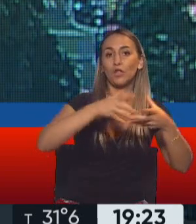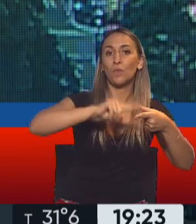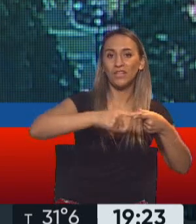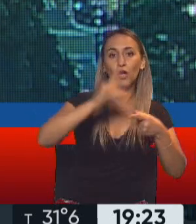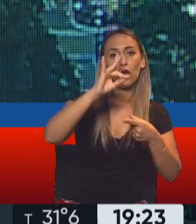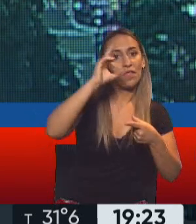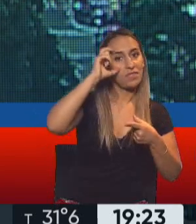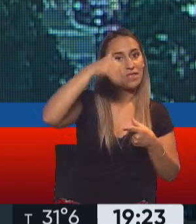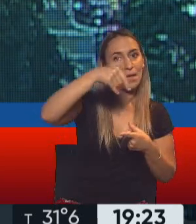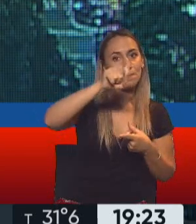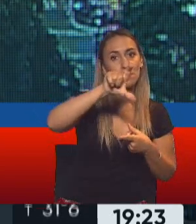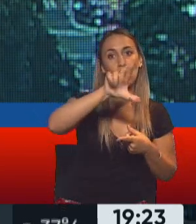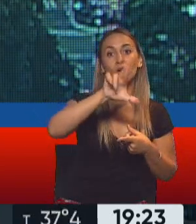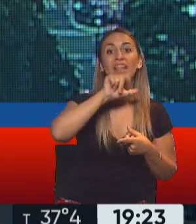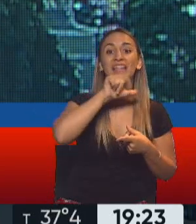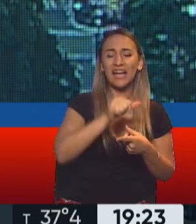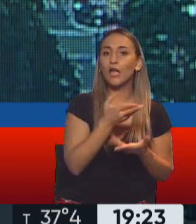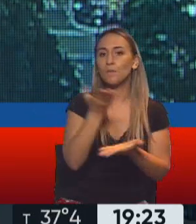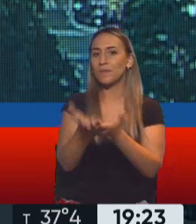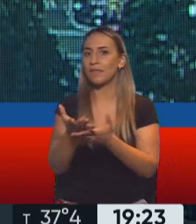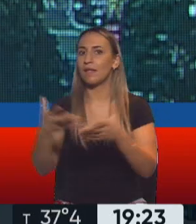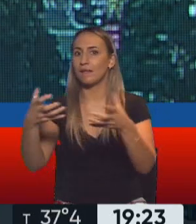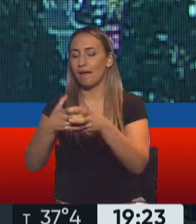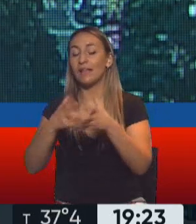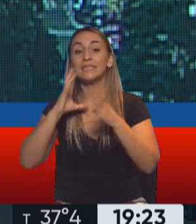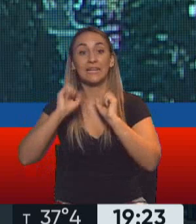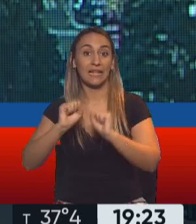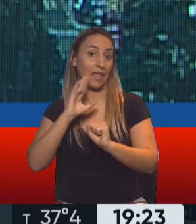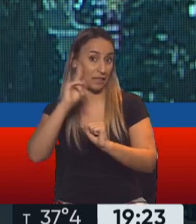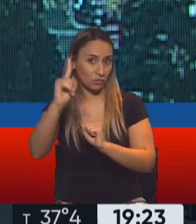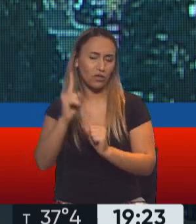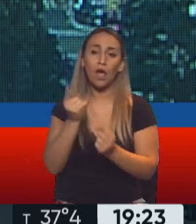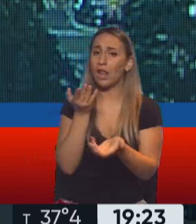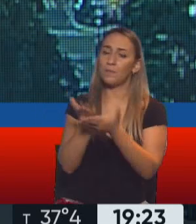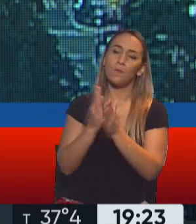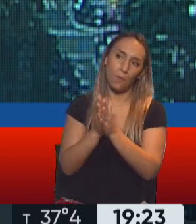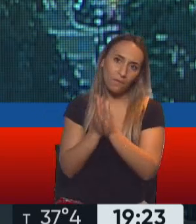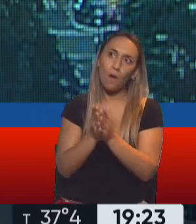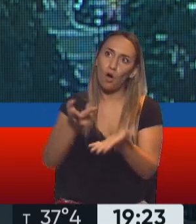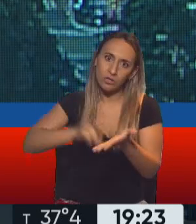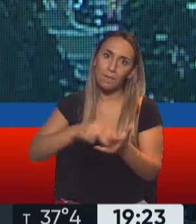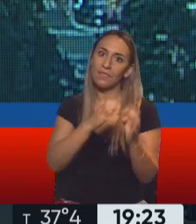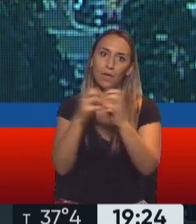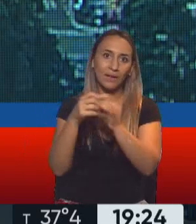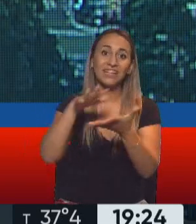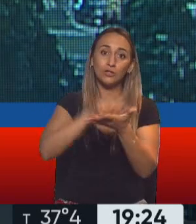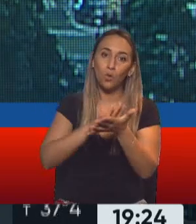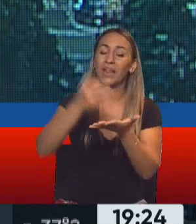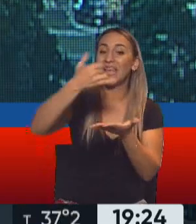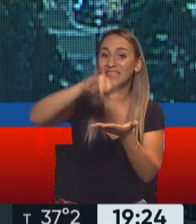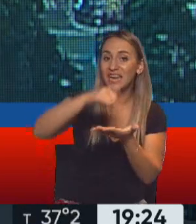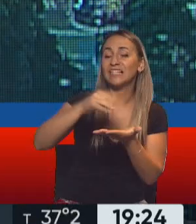la secretaria de Estados Unidos, Janet Yellen, poder realmente rediscutir el tema de las sobretasas que cobra el Fondo Monetario